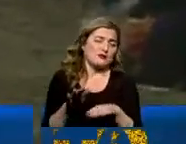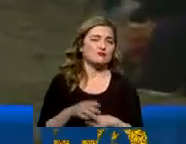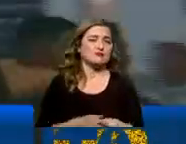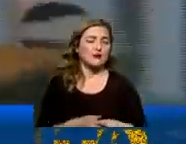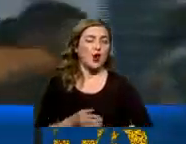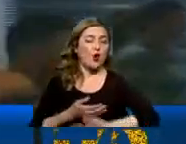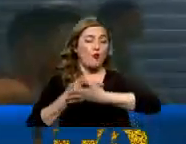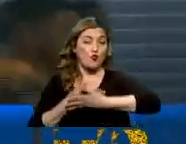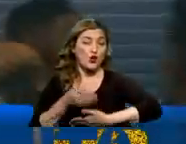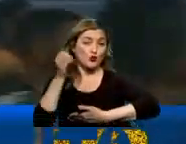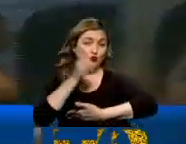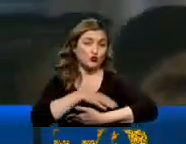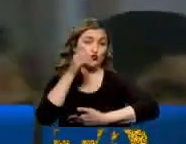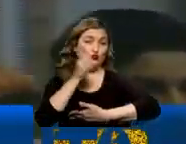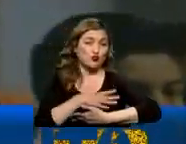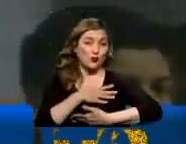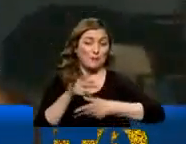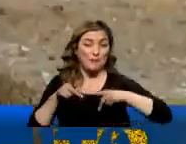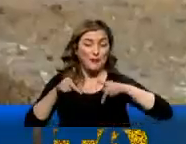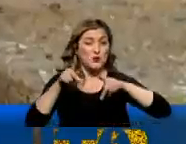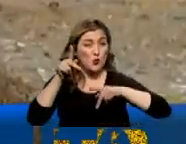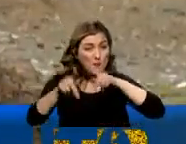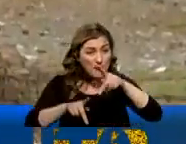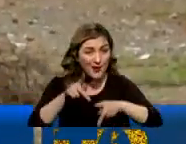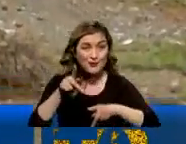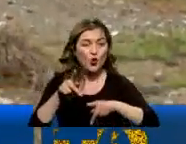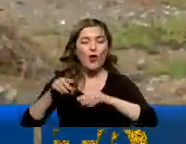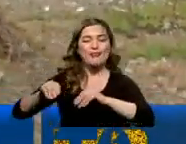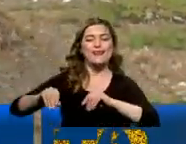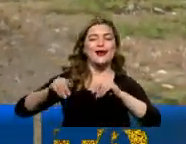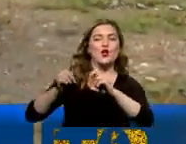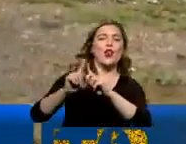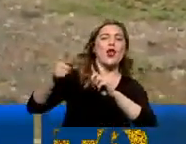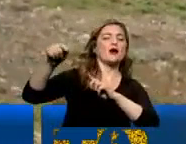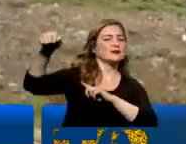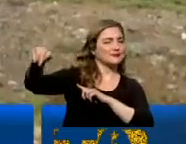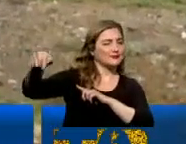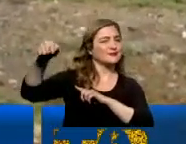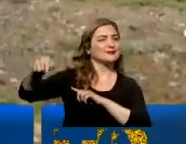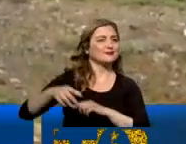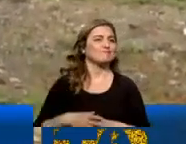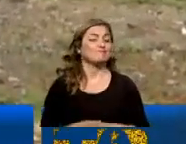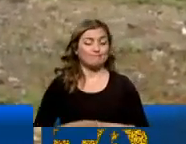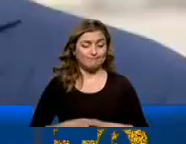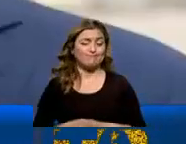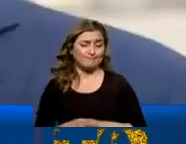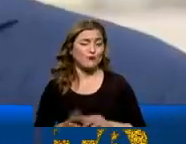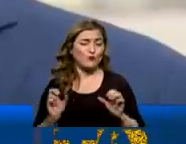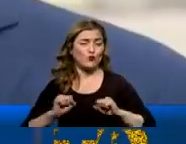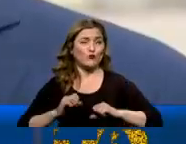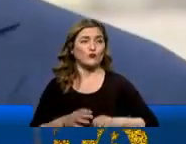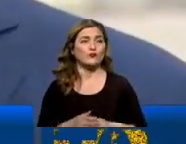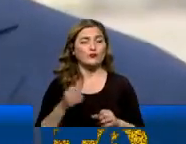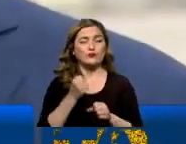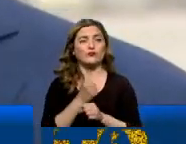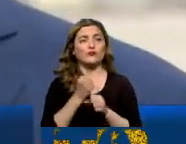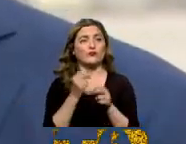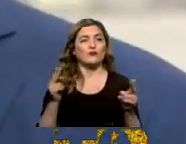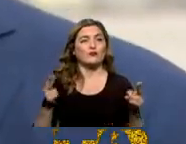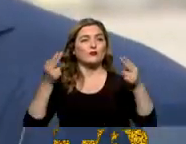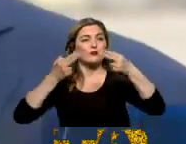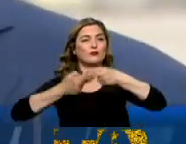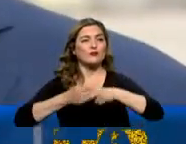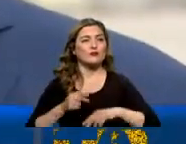de monigotes no se permitirá en la playa, sino en los terrenos baldíos ubicados en las calles segunda y tercera. Estamos trabajando con el